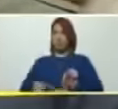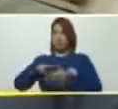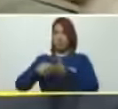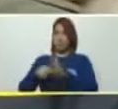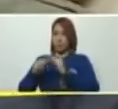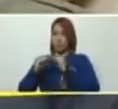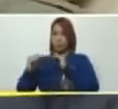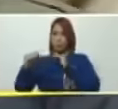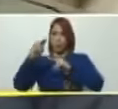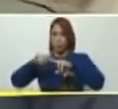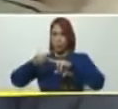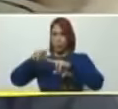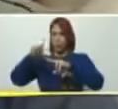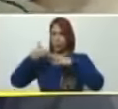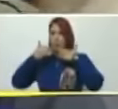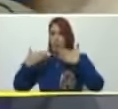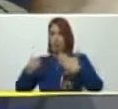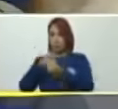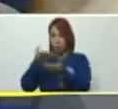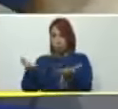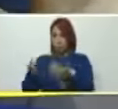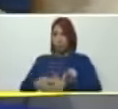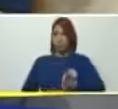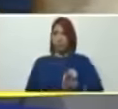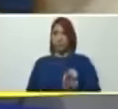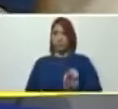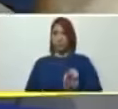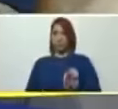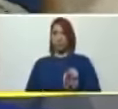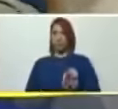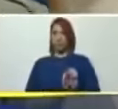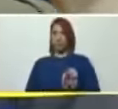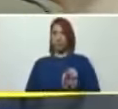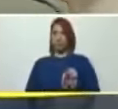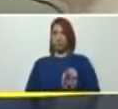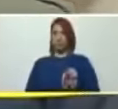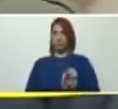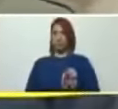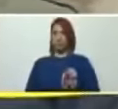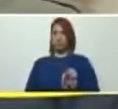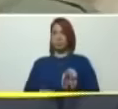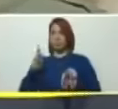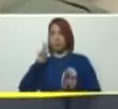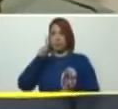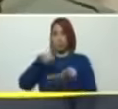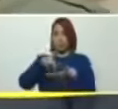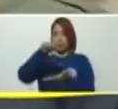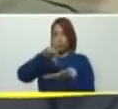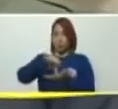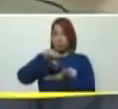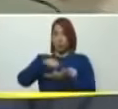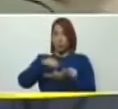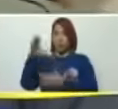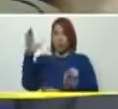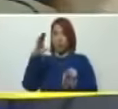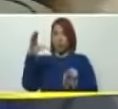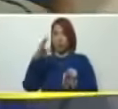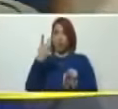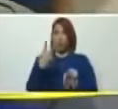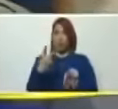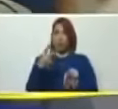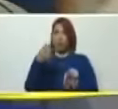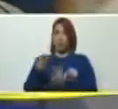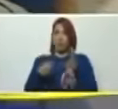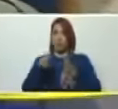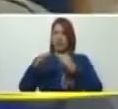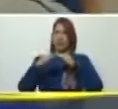asfaltado. También quiero agradecerle a usted, mi presidente, porque ya llegaron a la ciudad de Caracas 2 trenes de asfalto, 8